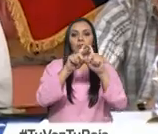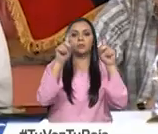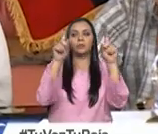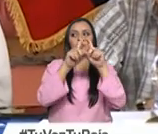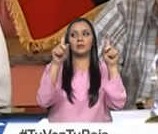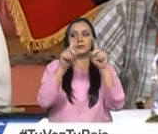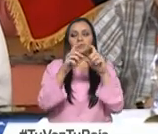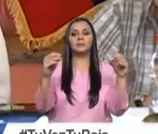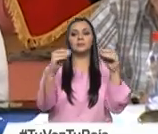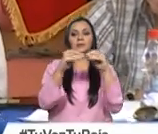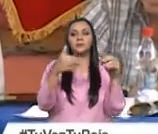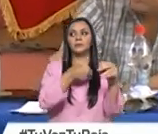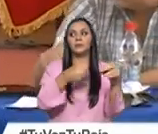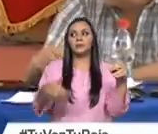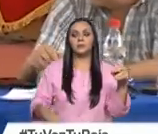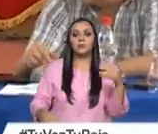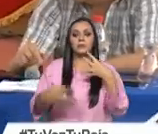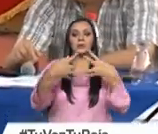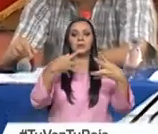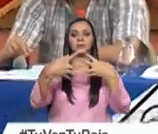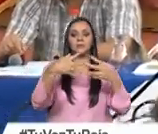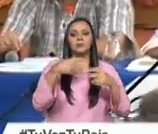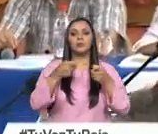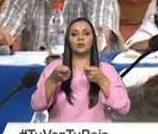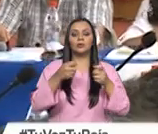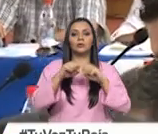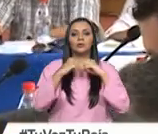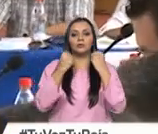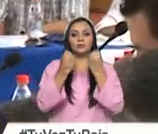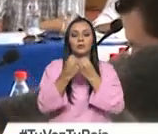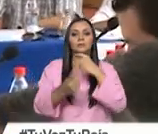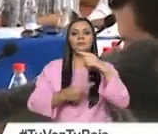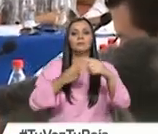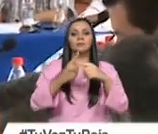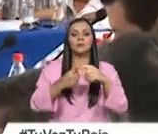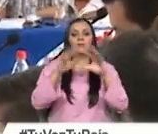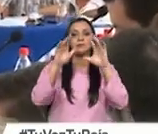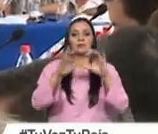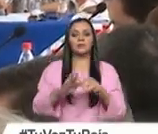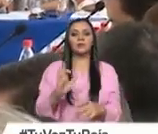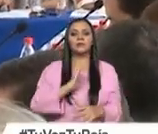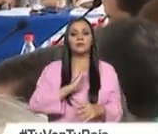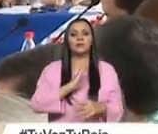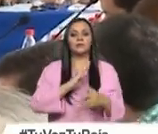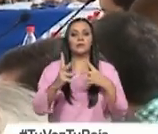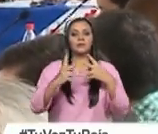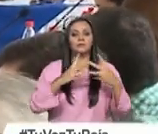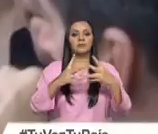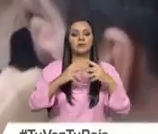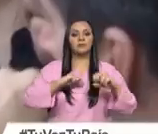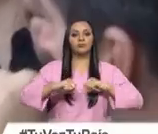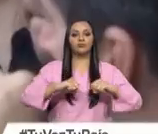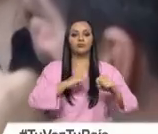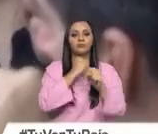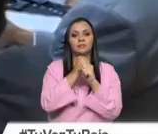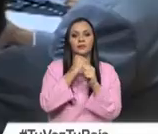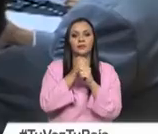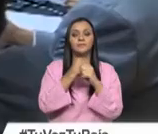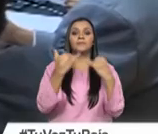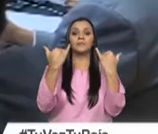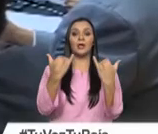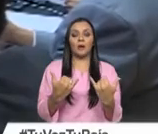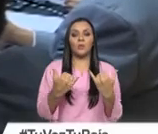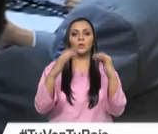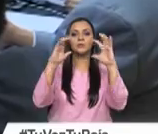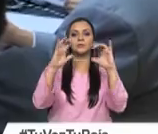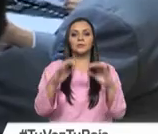Fue presidente de la Función de Transparencia y Control Social y lideró la Secretaría Técnica de Transparencia de Gestión. Actualmente, la Secretaría